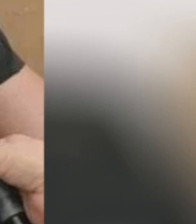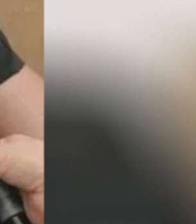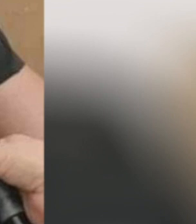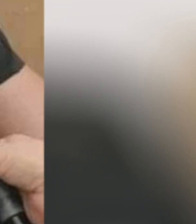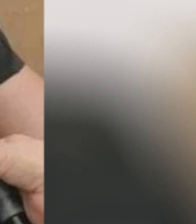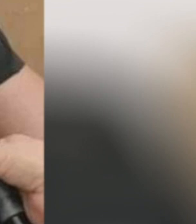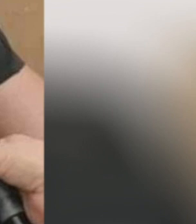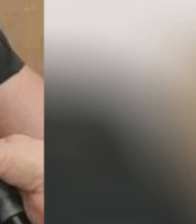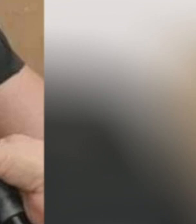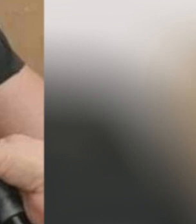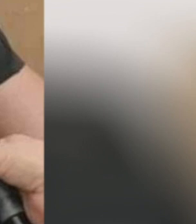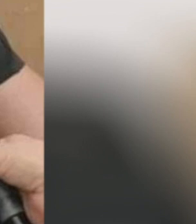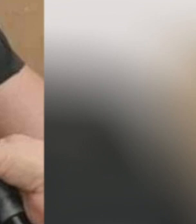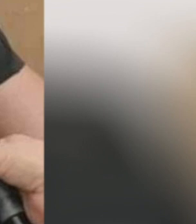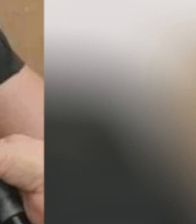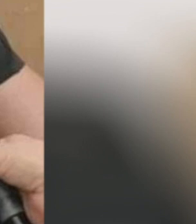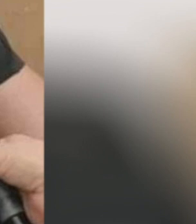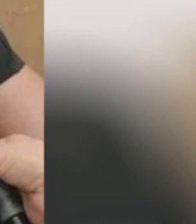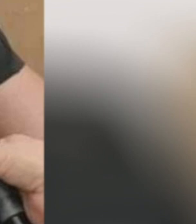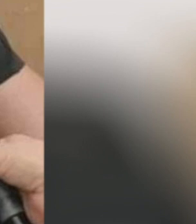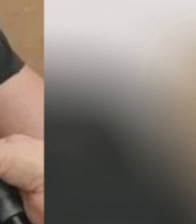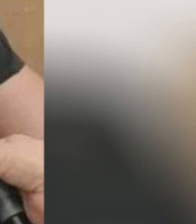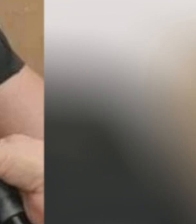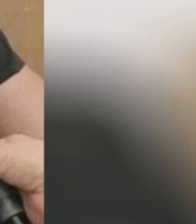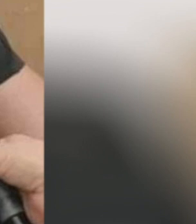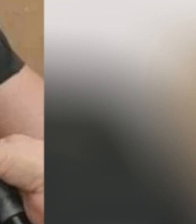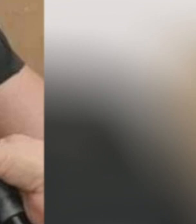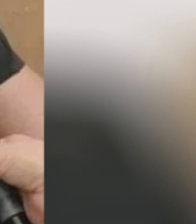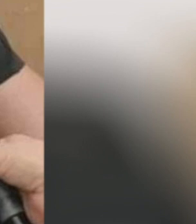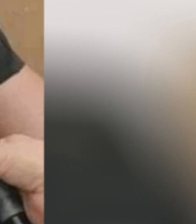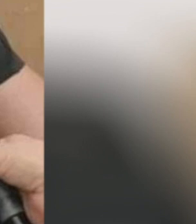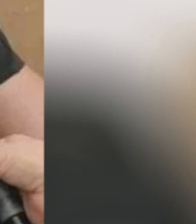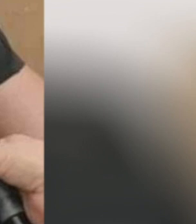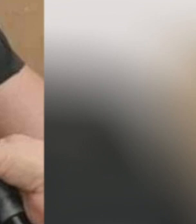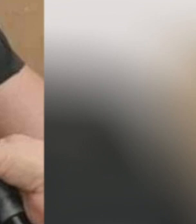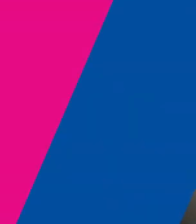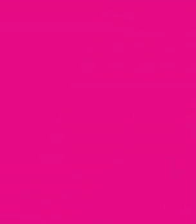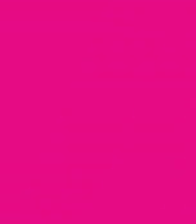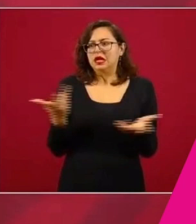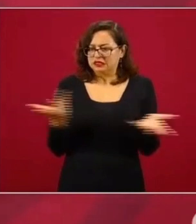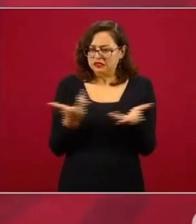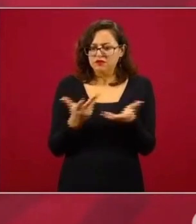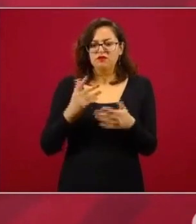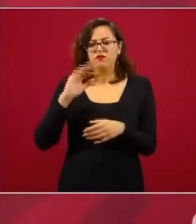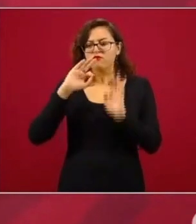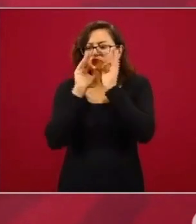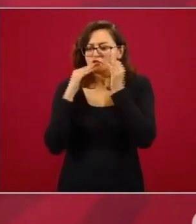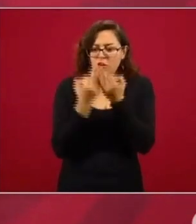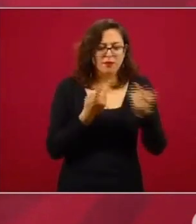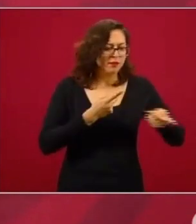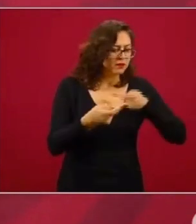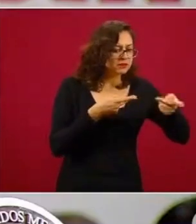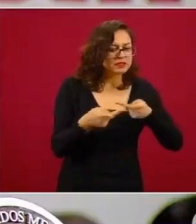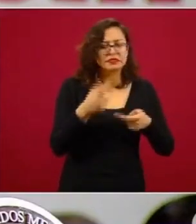luego de acreditarse una complicación médica que condiciona su salud, por lo que fue puesto en resguardo domiciliario. El secretario de Educación